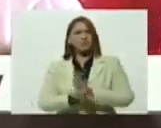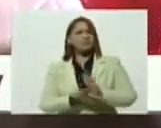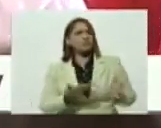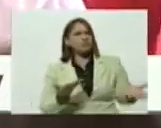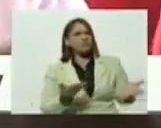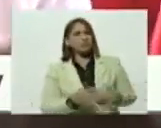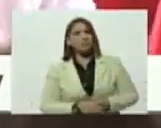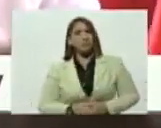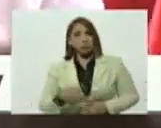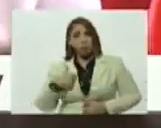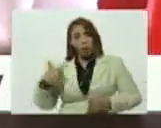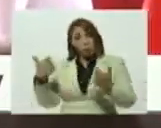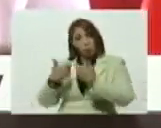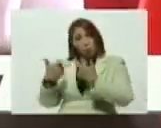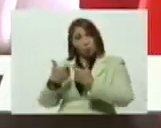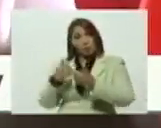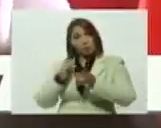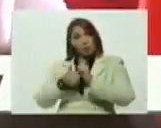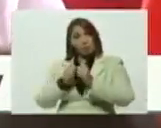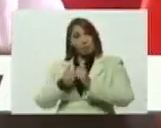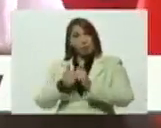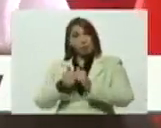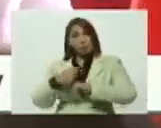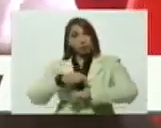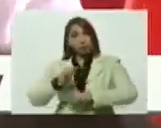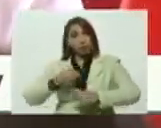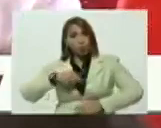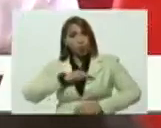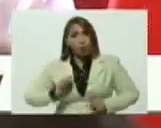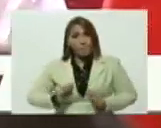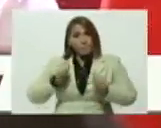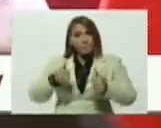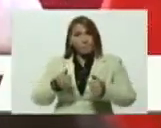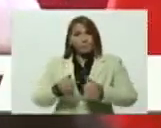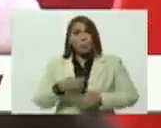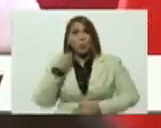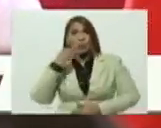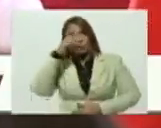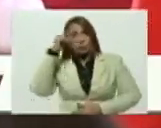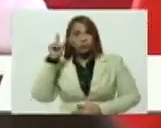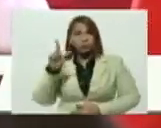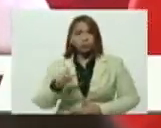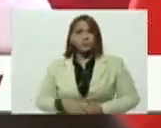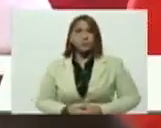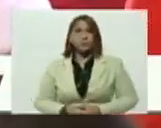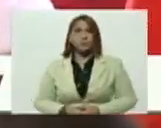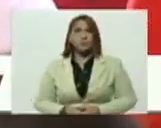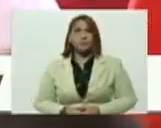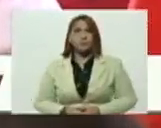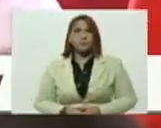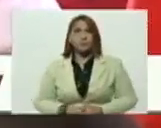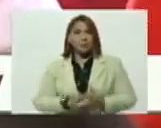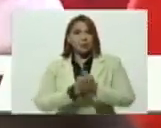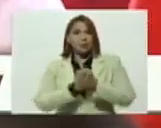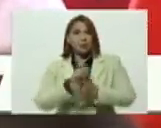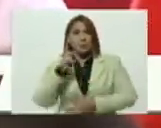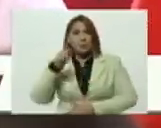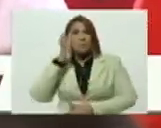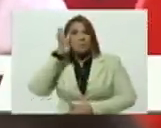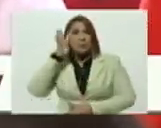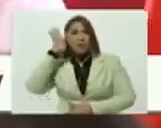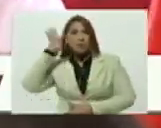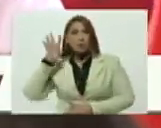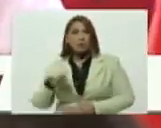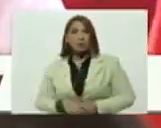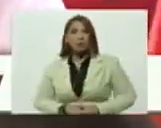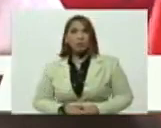Bueno, vengo de la lucha del deporte. En ese momento, cuando iniciamos la juventud del partido, mi comisionado nacional, compañero Pedro Infante...